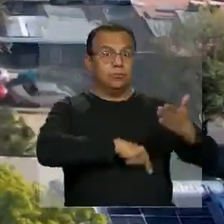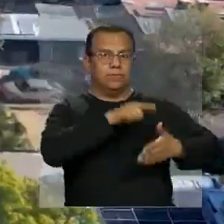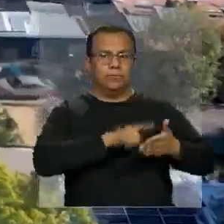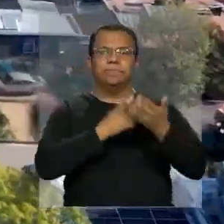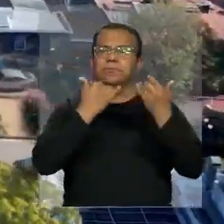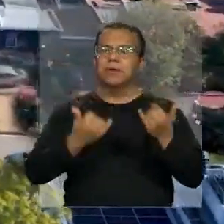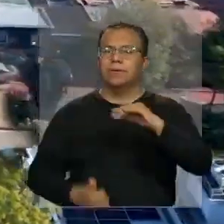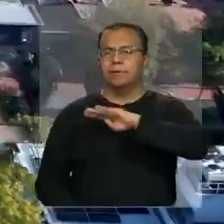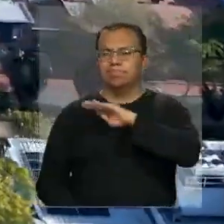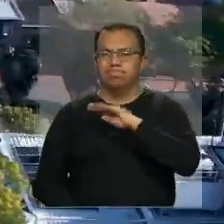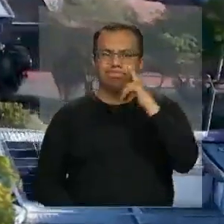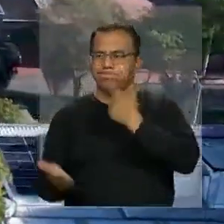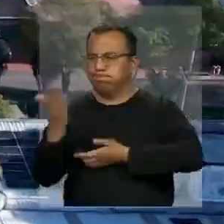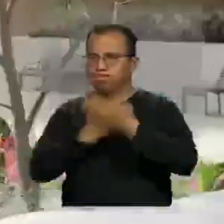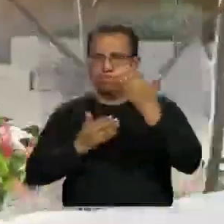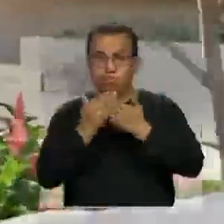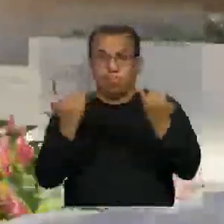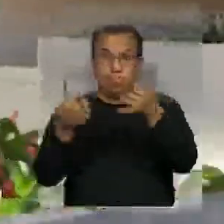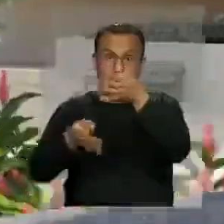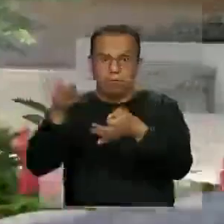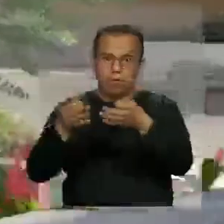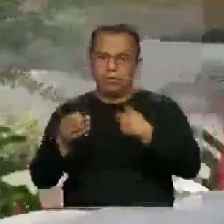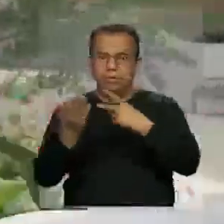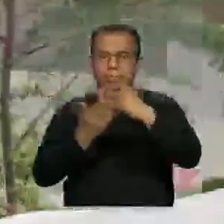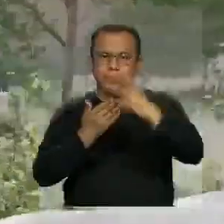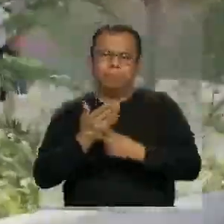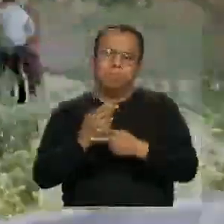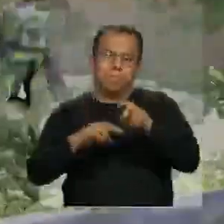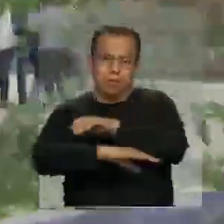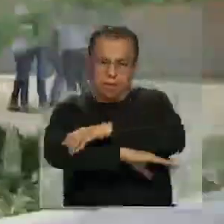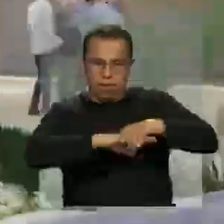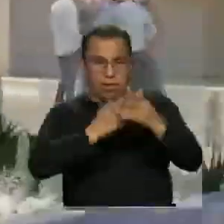Ahora la alcaldía tendrá que analizar la decisión del juez y replantear el proyecto del corredor si busca ejecutarlo.